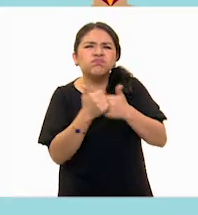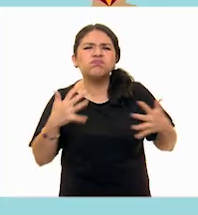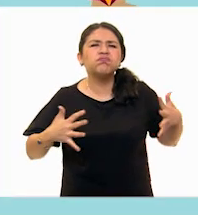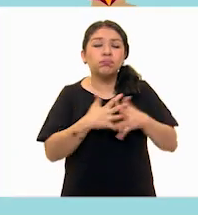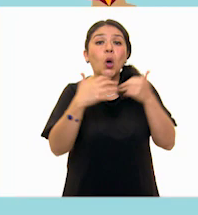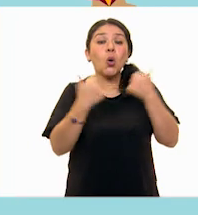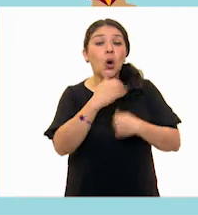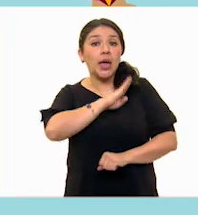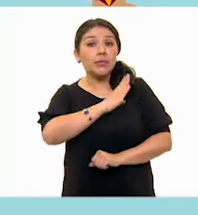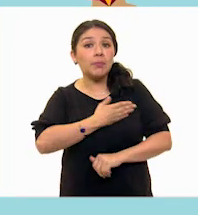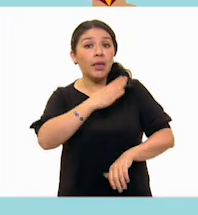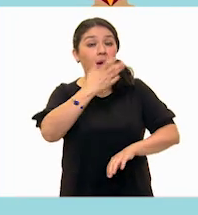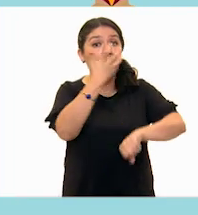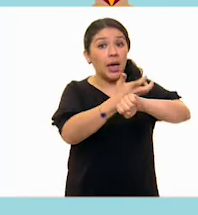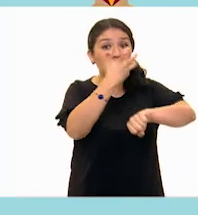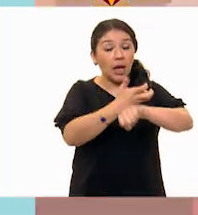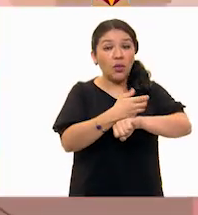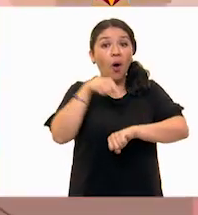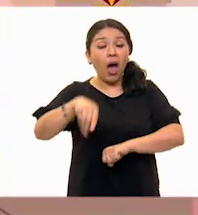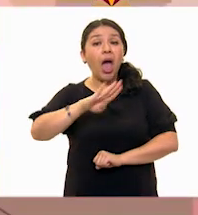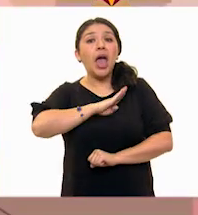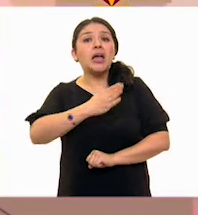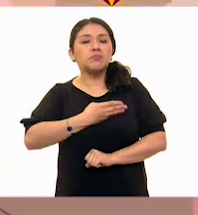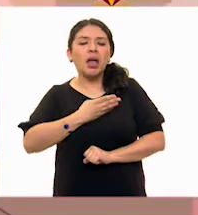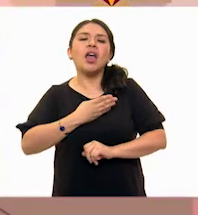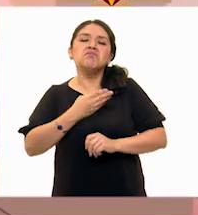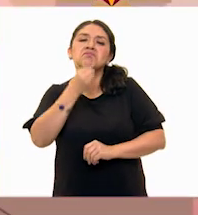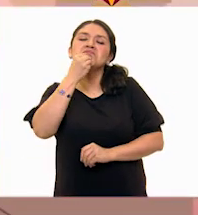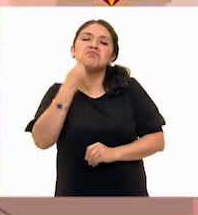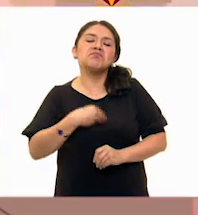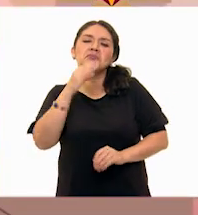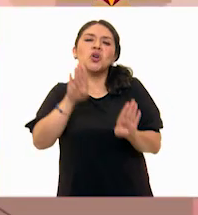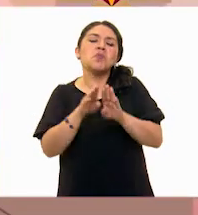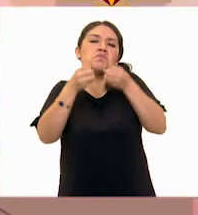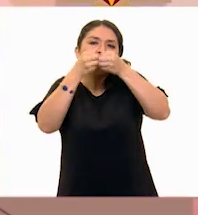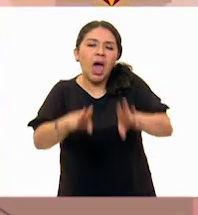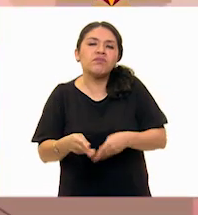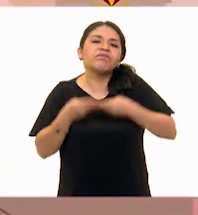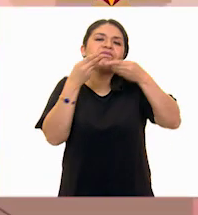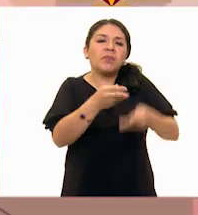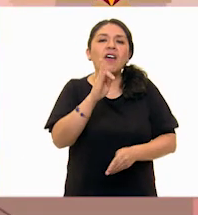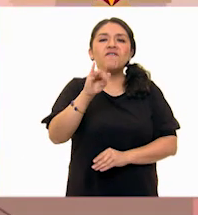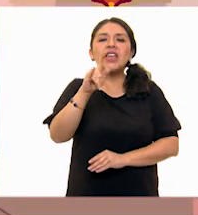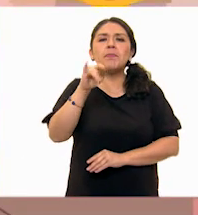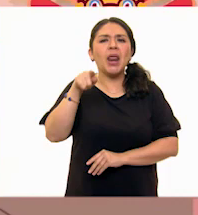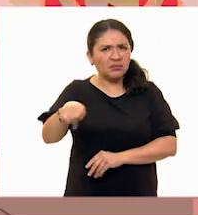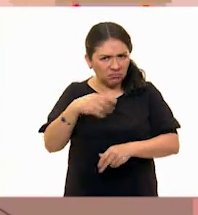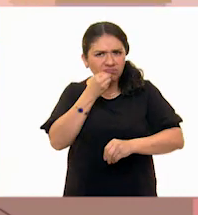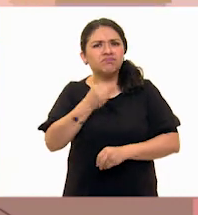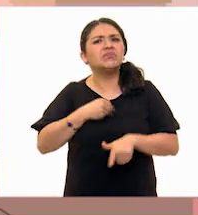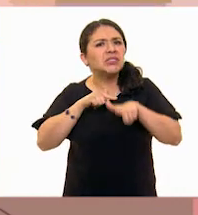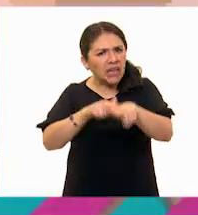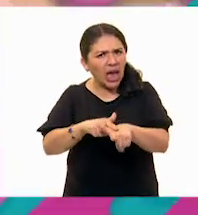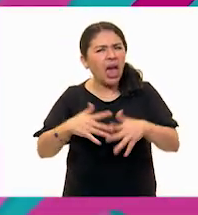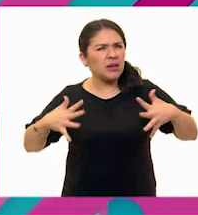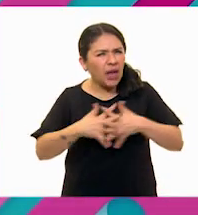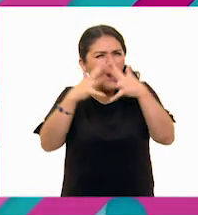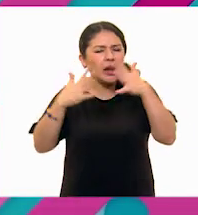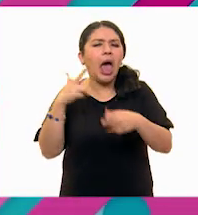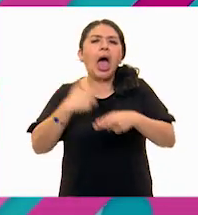y Estados Unidos en el que España cedió a Filipinas, ya que esta nación no bajó las armas hasta verse